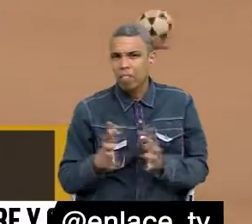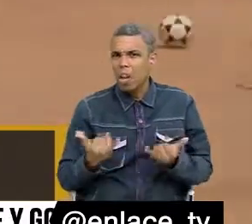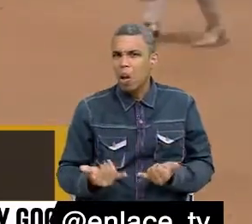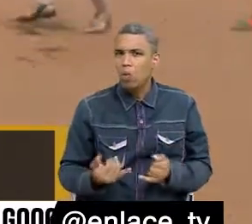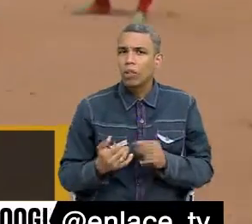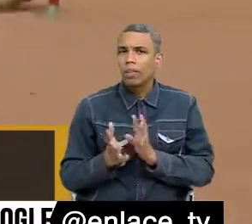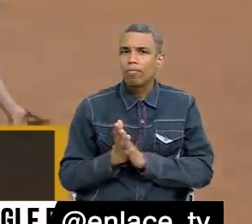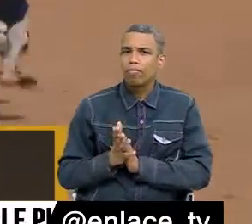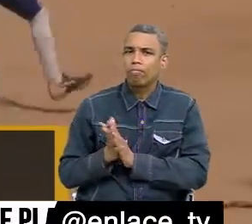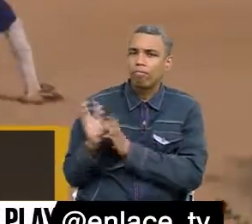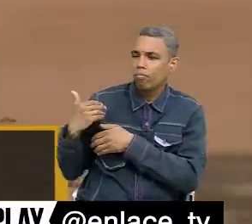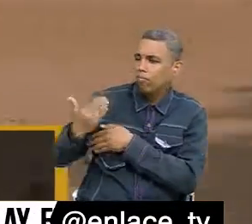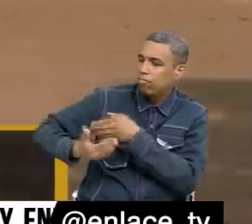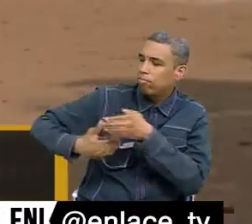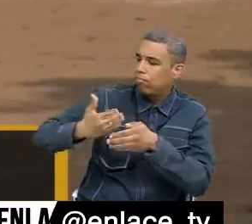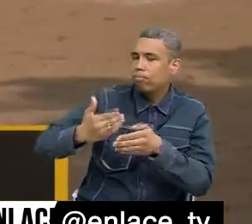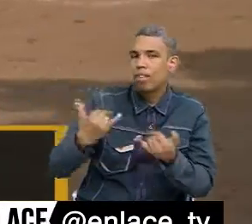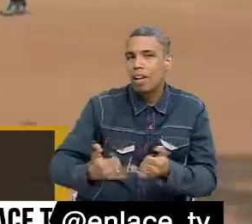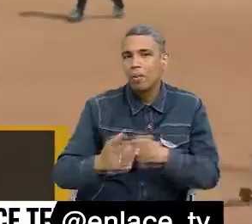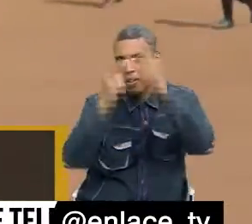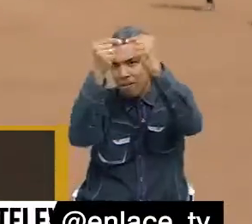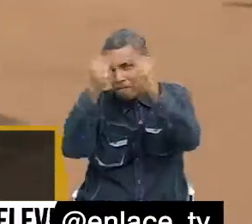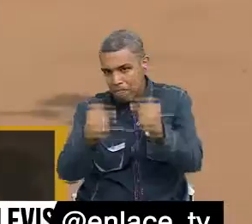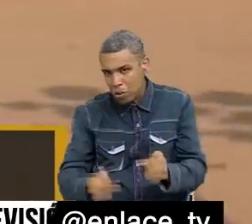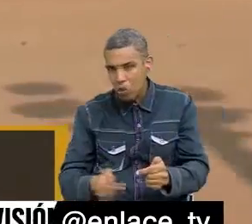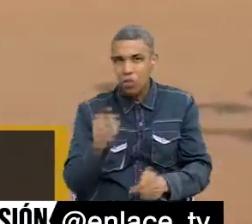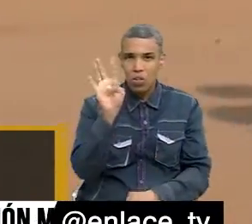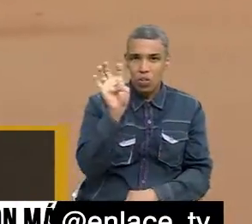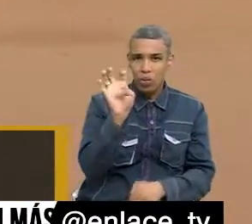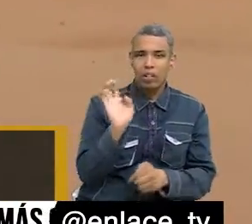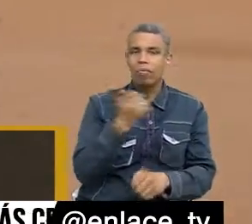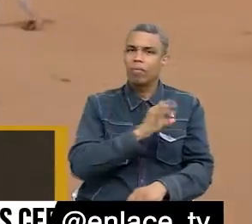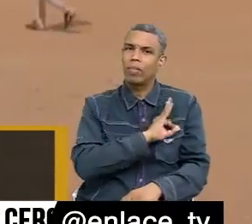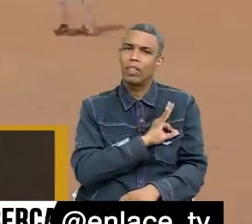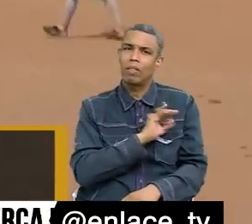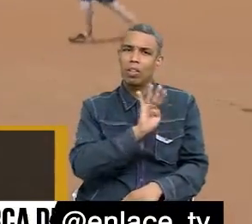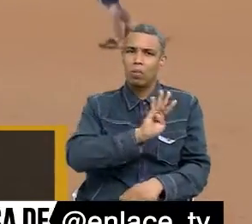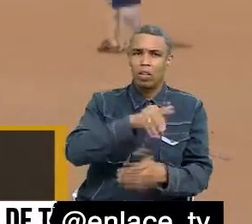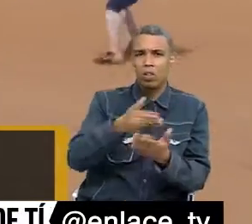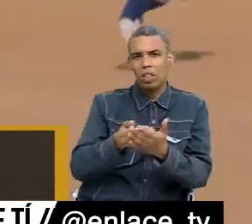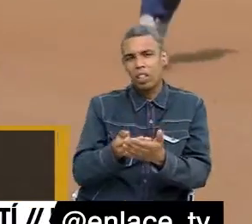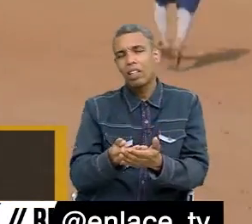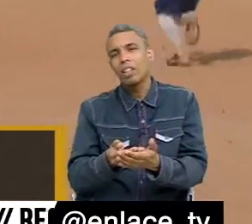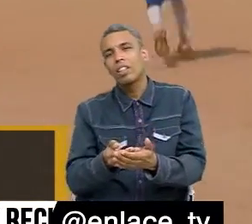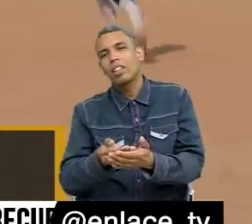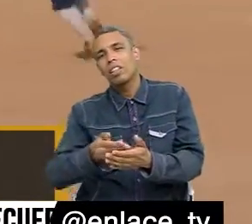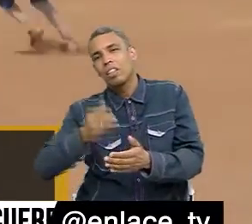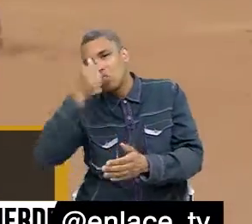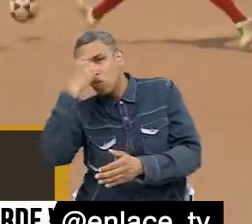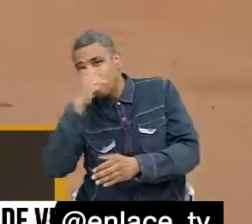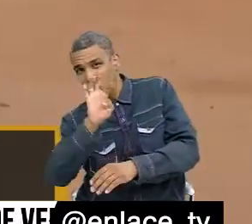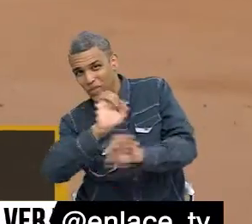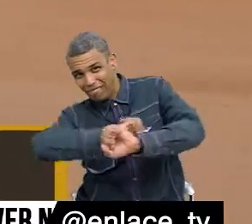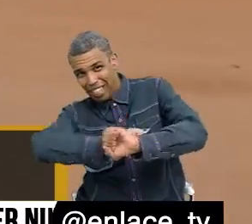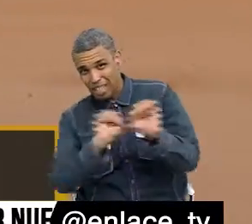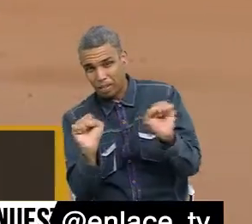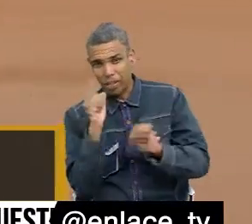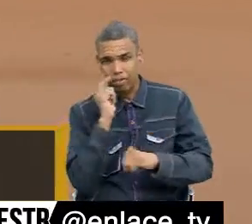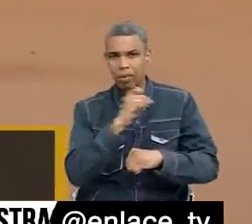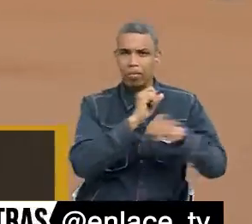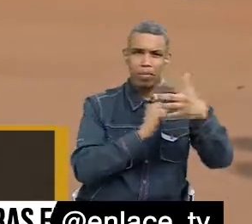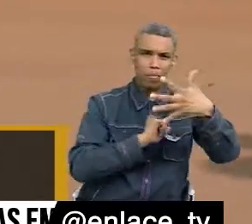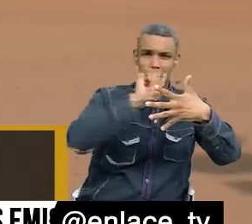transcurre en la novena fecha. Los compromisos se cumplen los sábados desde las 4 de la tarde y domingos desde las 9 de la mañana. Hasta la fecha el grupo 1 es liderado